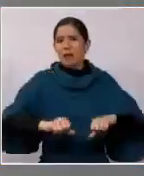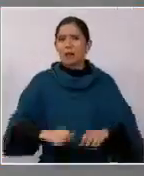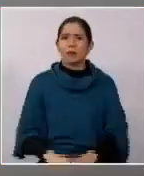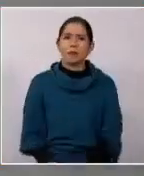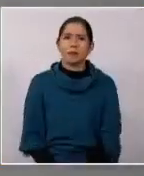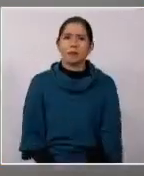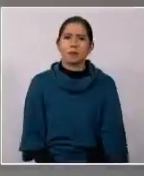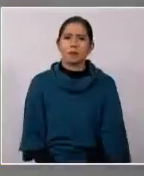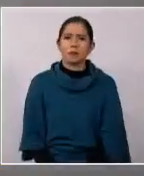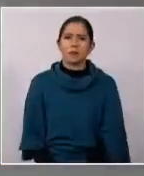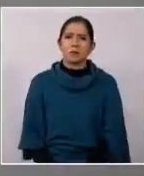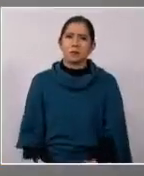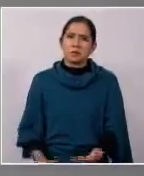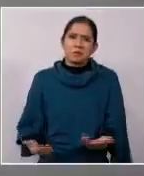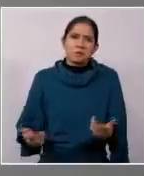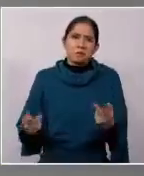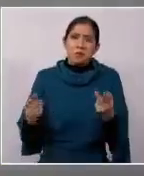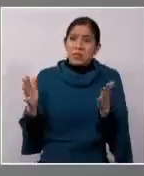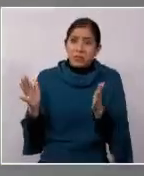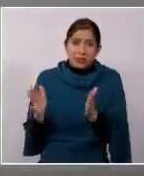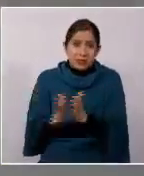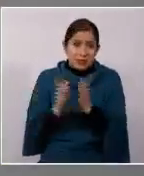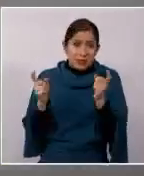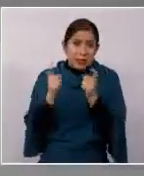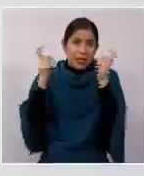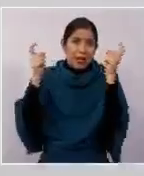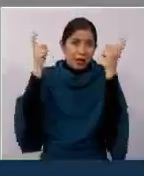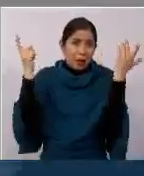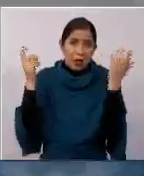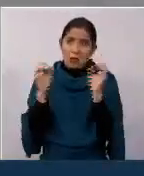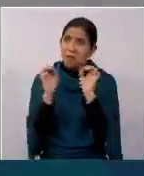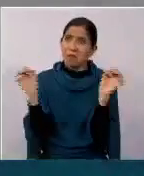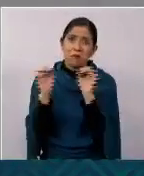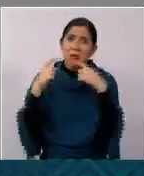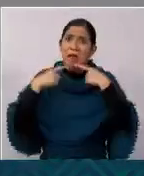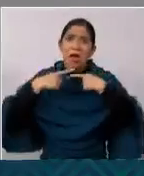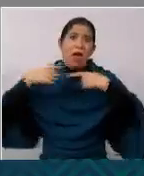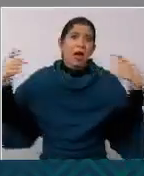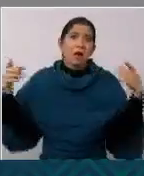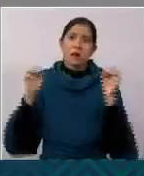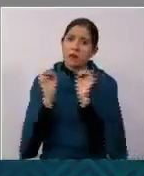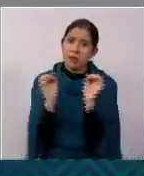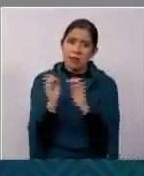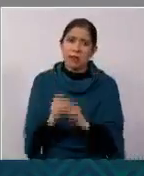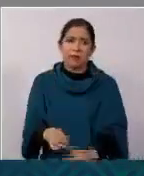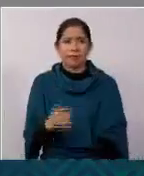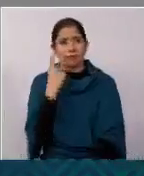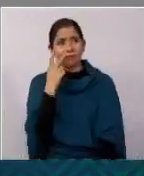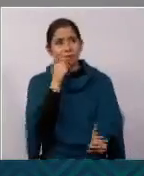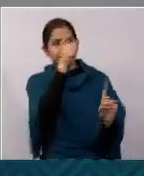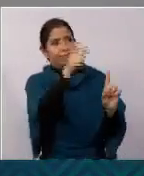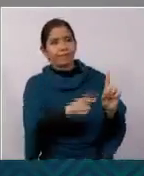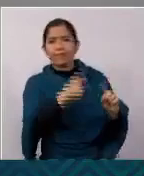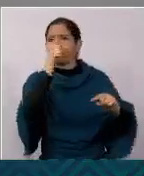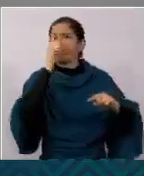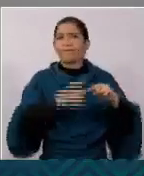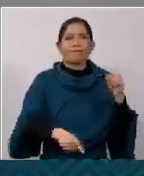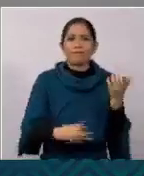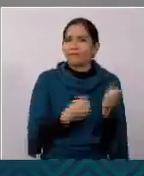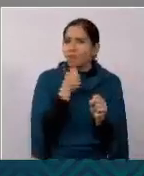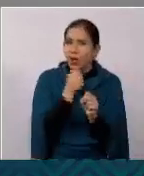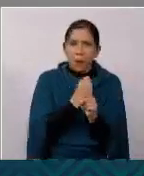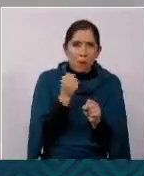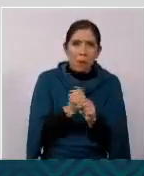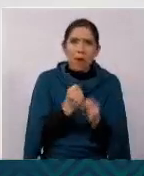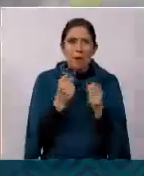No hay nada que celebrar, no hay nada que anunciar. Existe aquella incapacidad, existe aquella